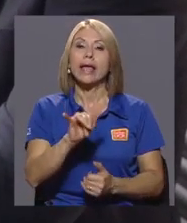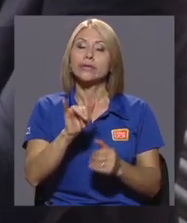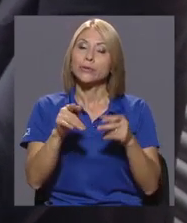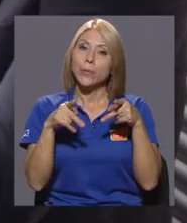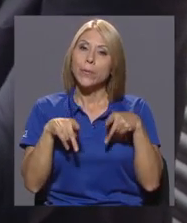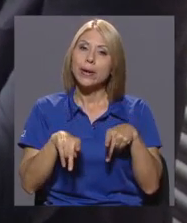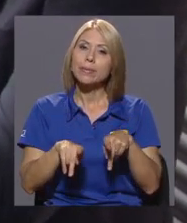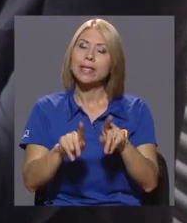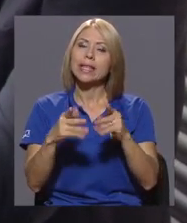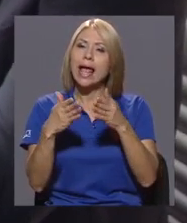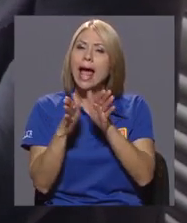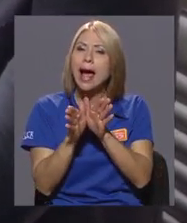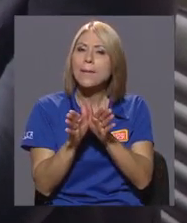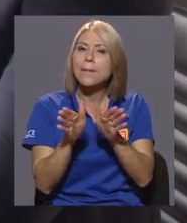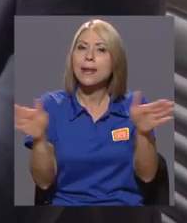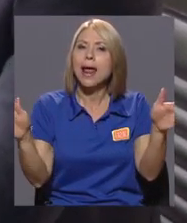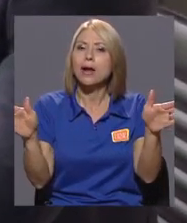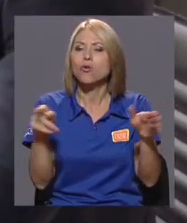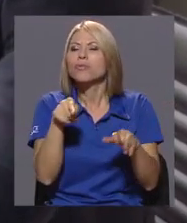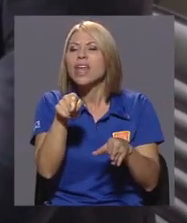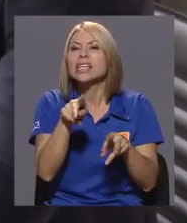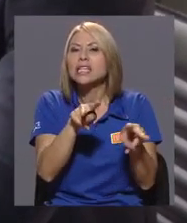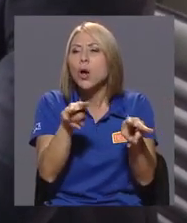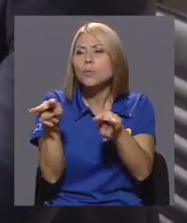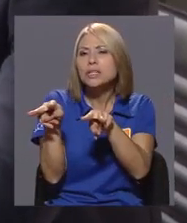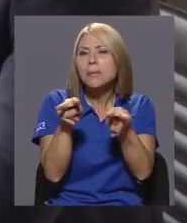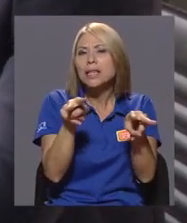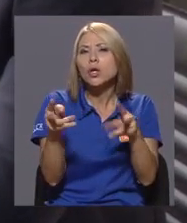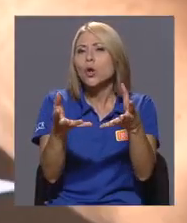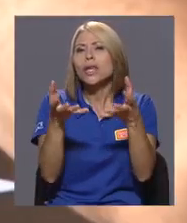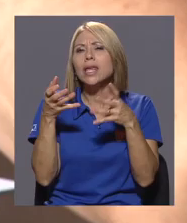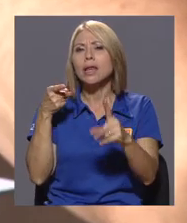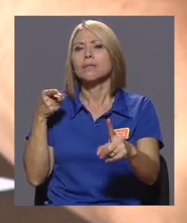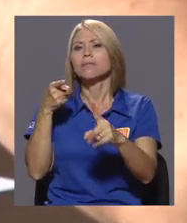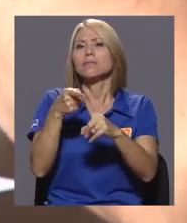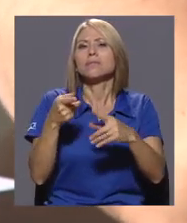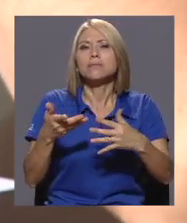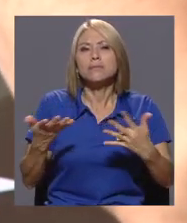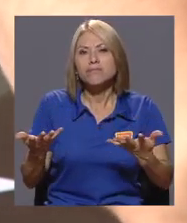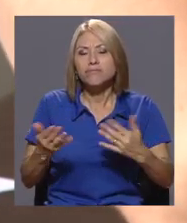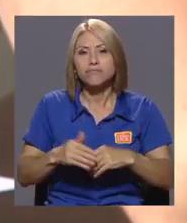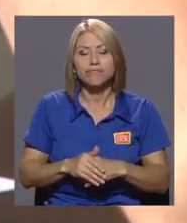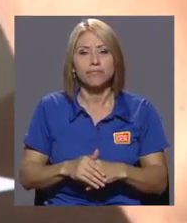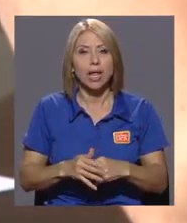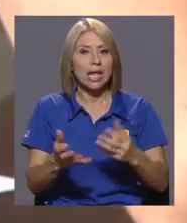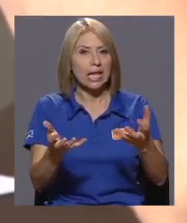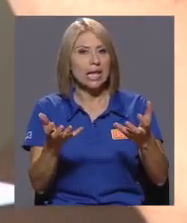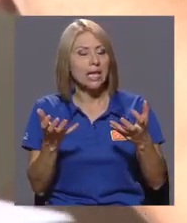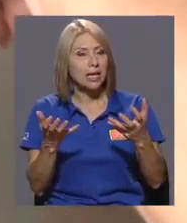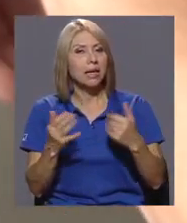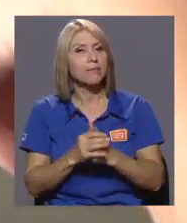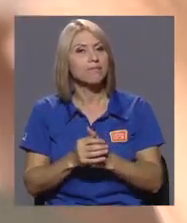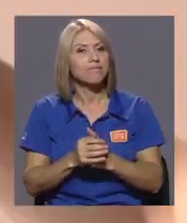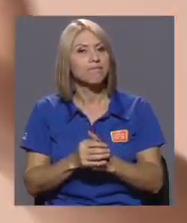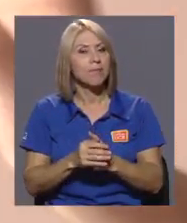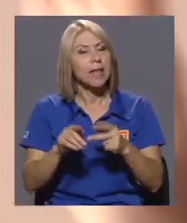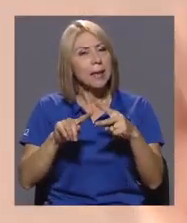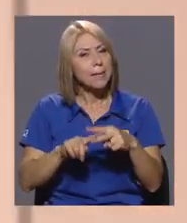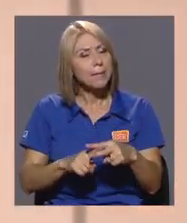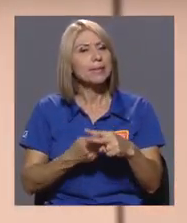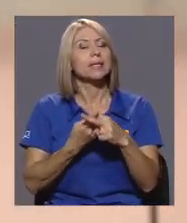permite ampliarlo, porque ¿qué es lo que busca el observatorio? El observatorio busca justamente empezar a traer